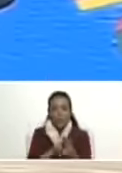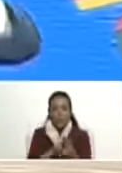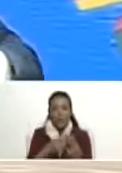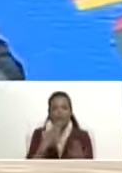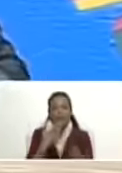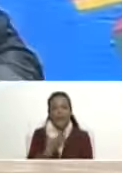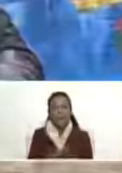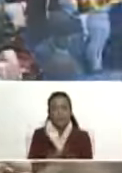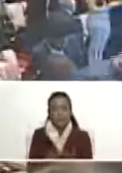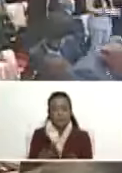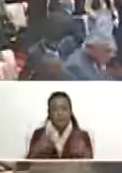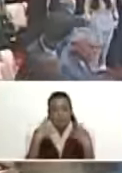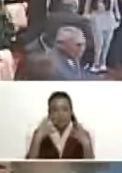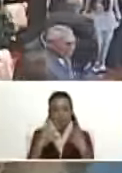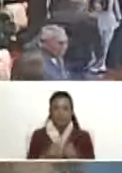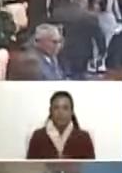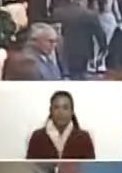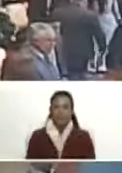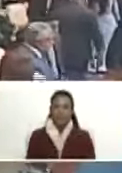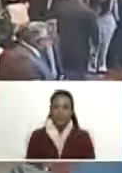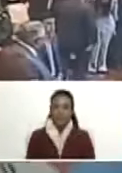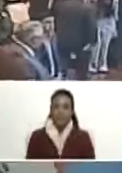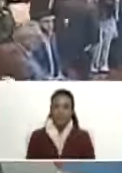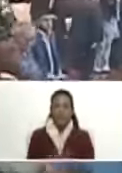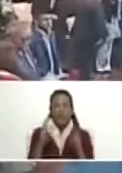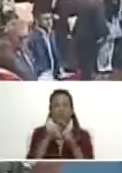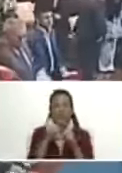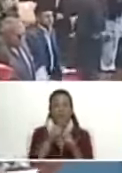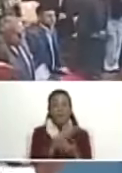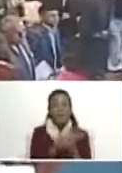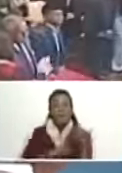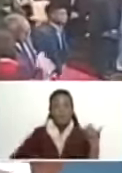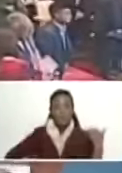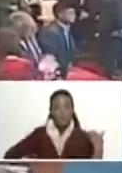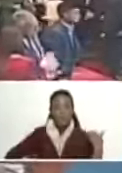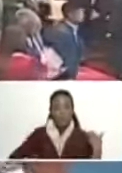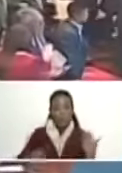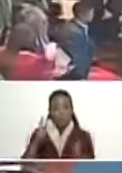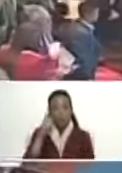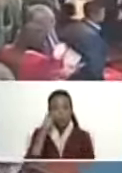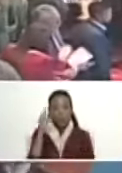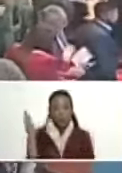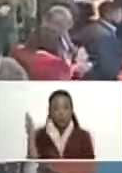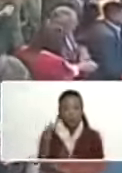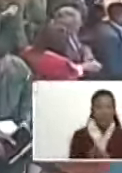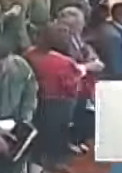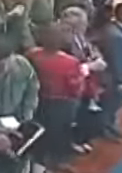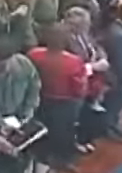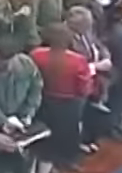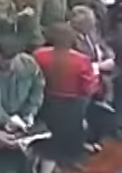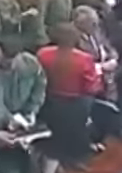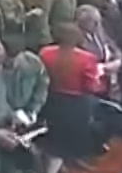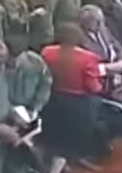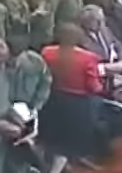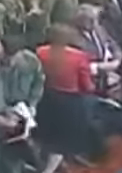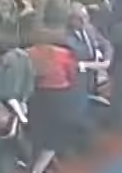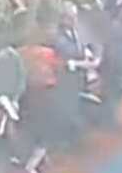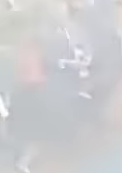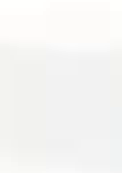Muchas gracias. Han sido las palabras del presidente constitucional de la República Bolivariana de